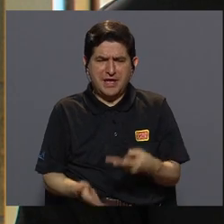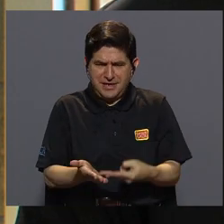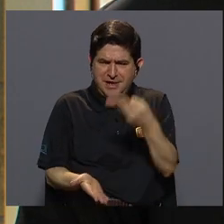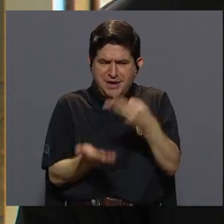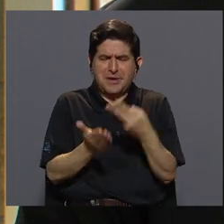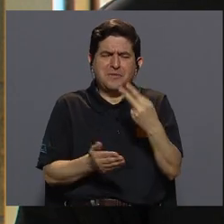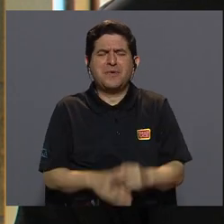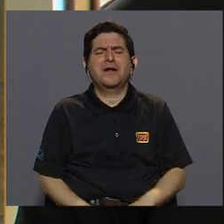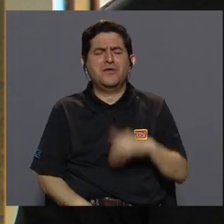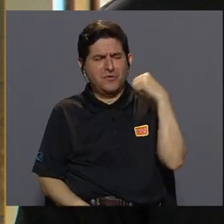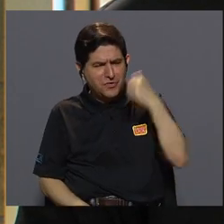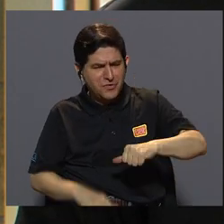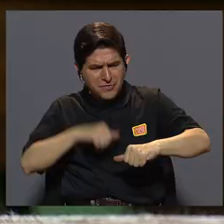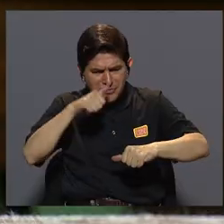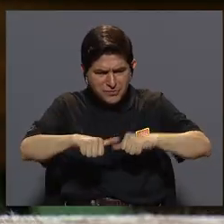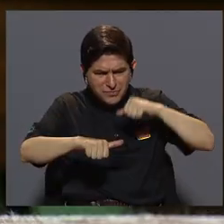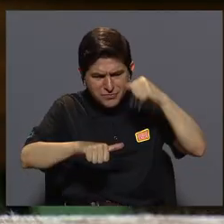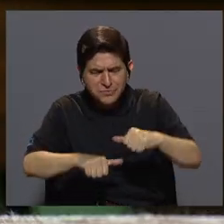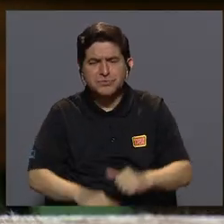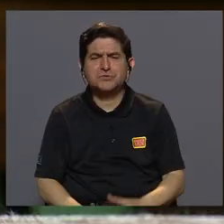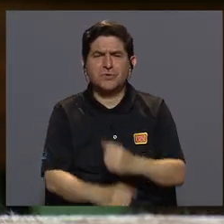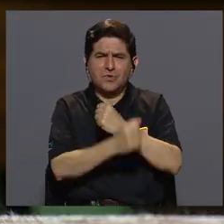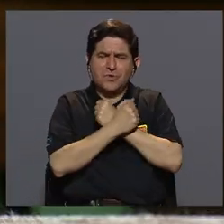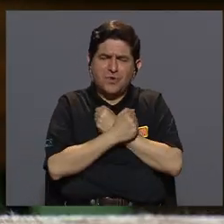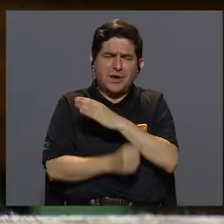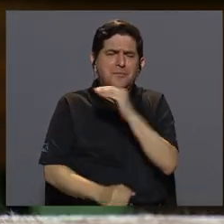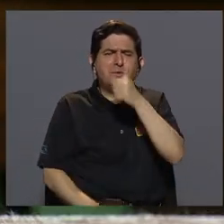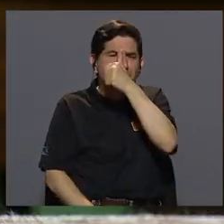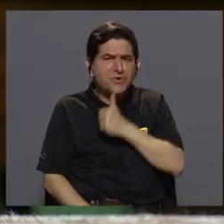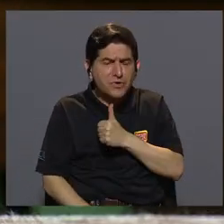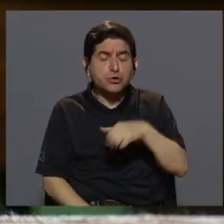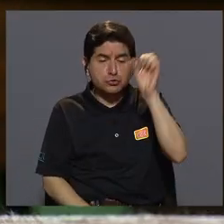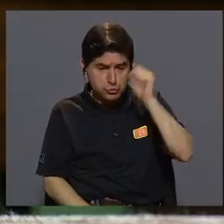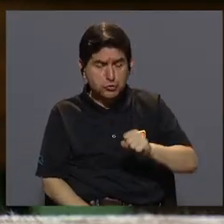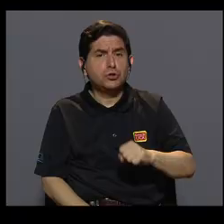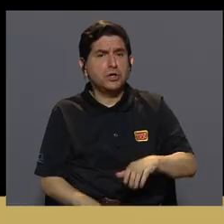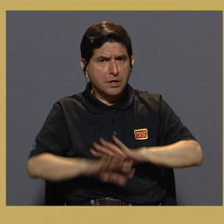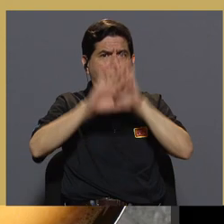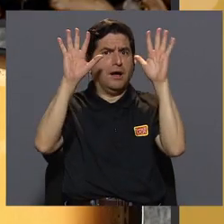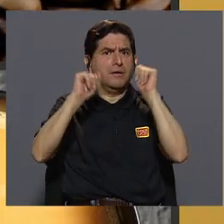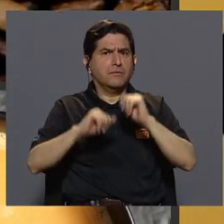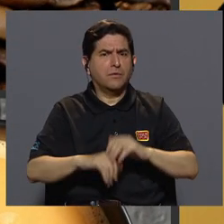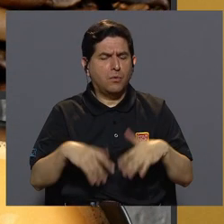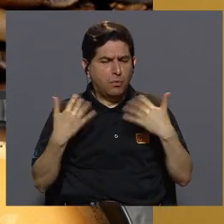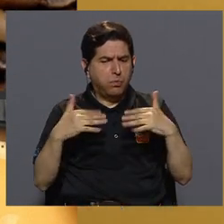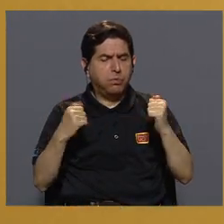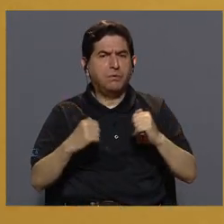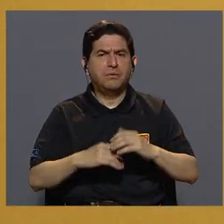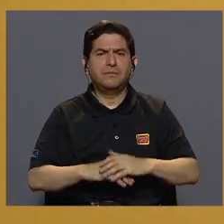mucha valentía, claro. Amor y sacrificio, supongo también. Muchísimo.